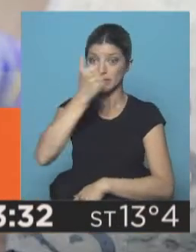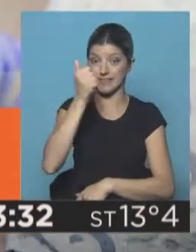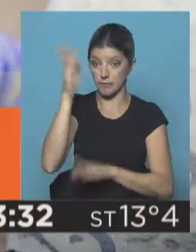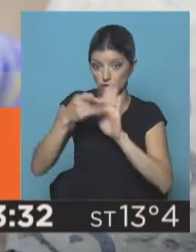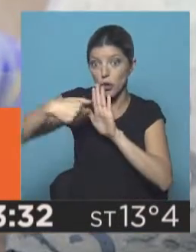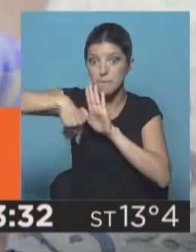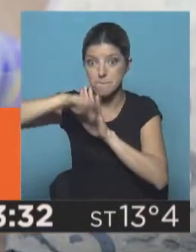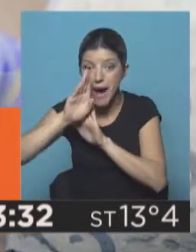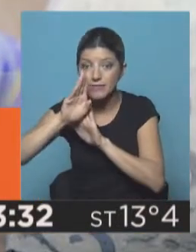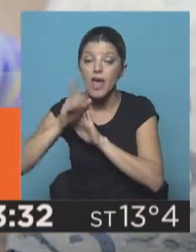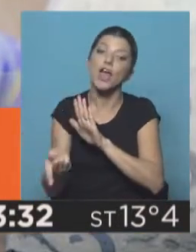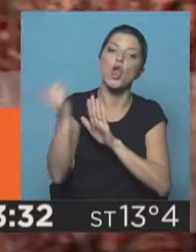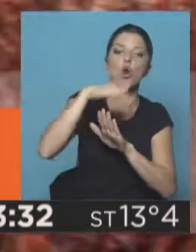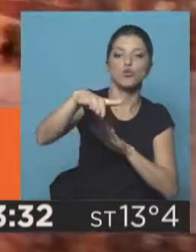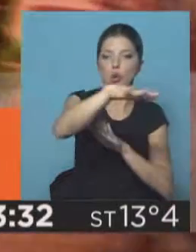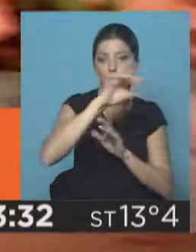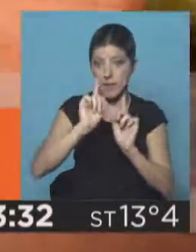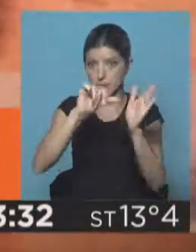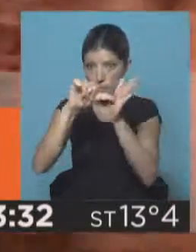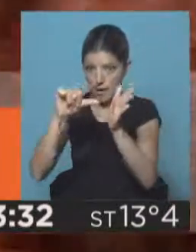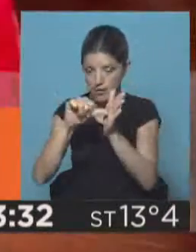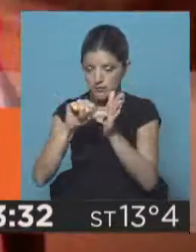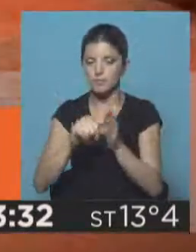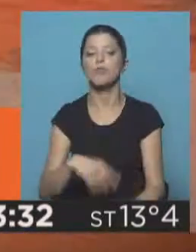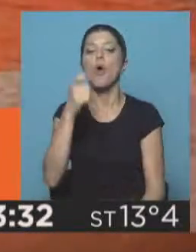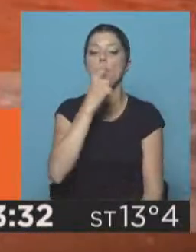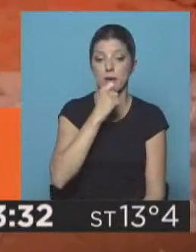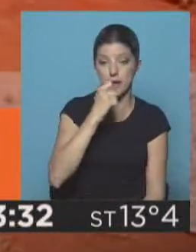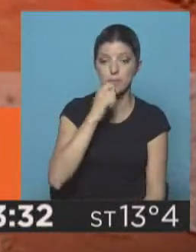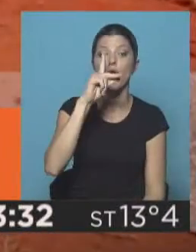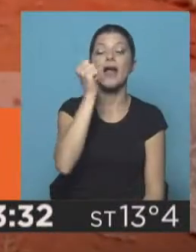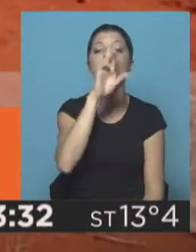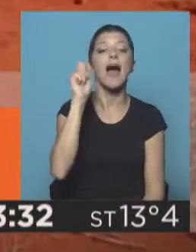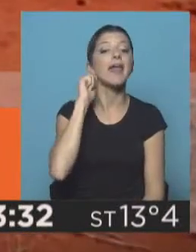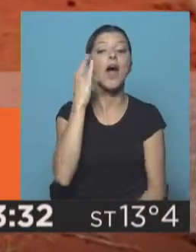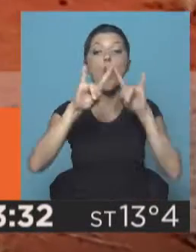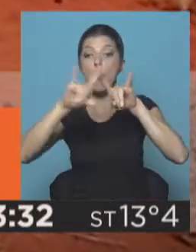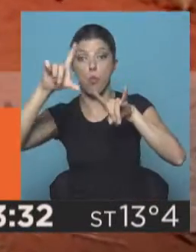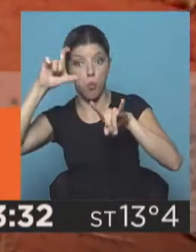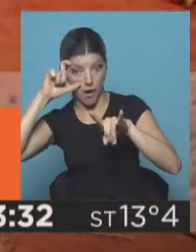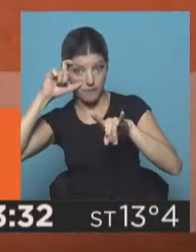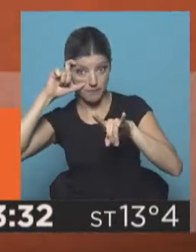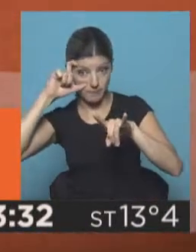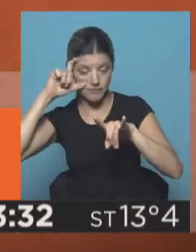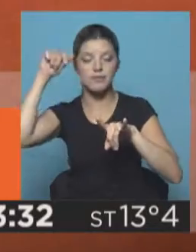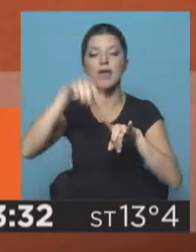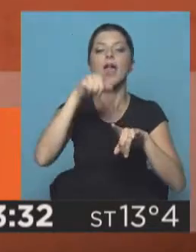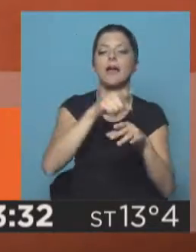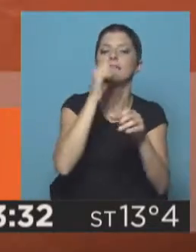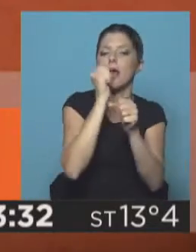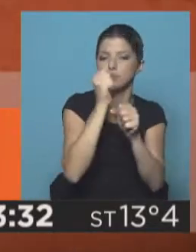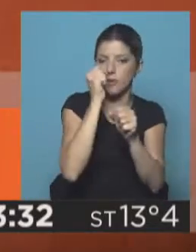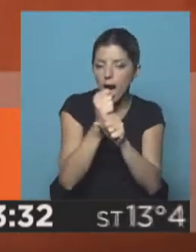que en otras partes del país. En Karagwe, al oeste de Tanzania, el aumento de mano de obra por la presencia